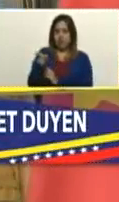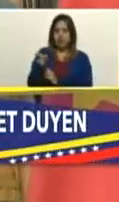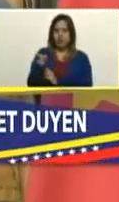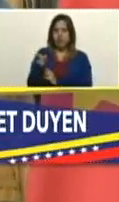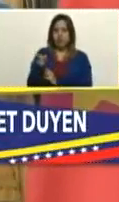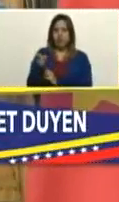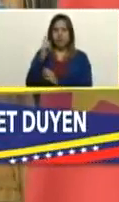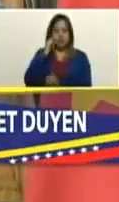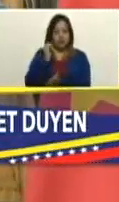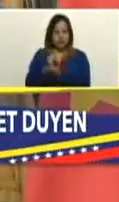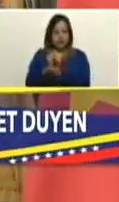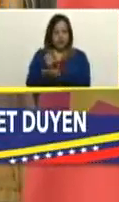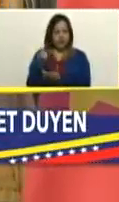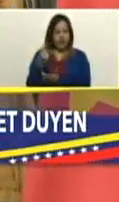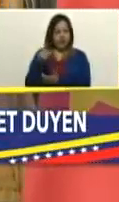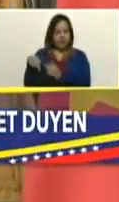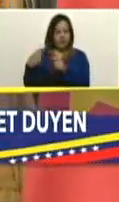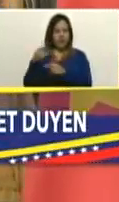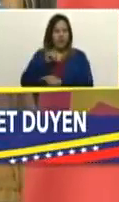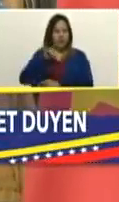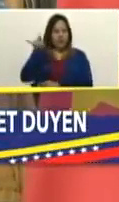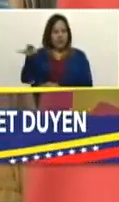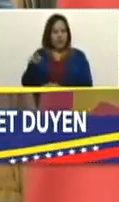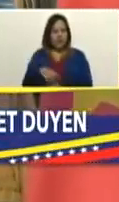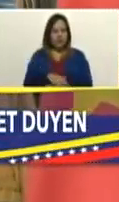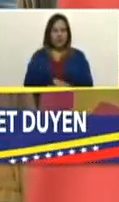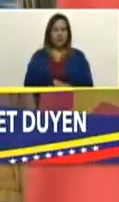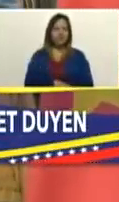Está pendiente ese viaje.